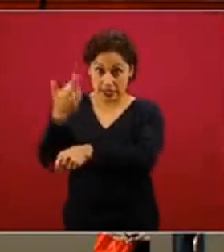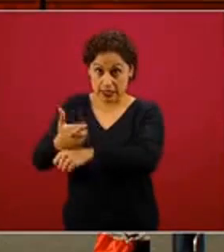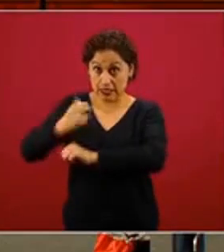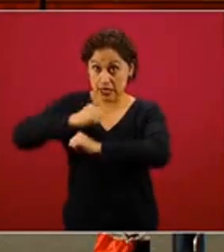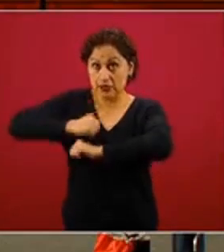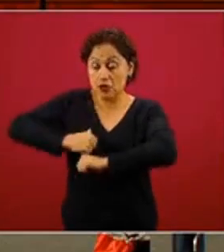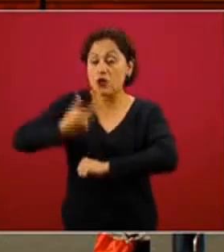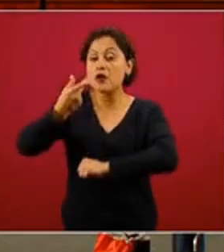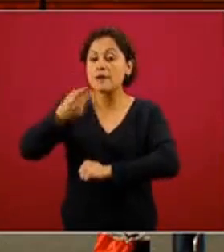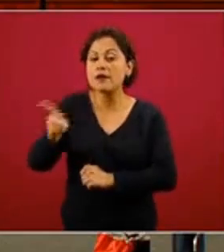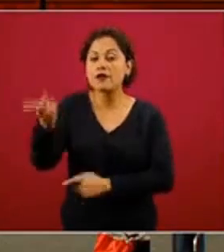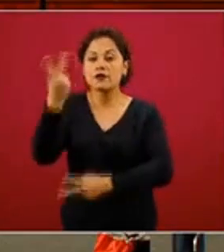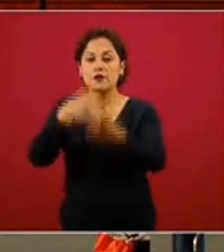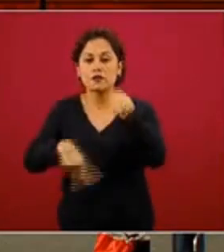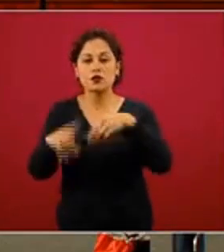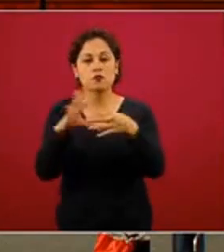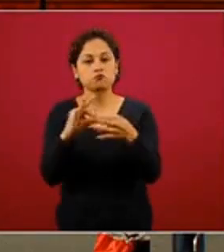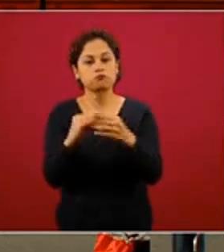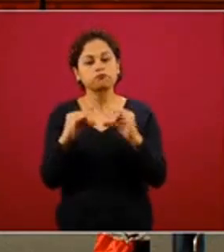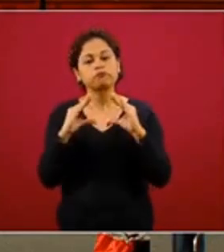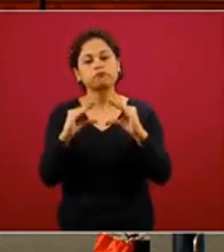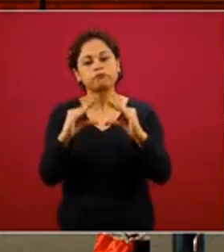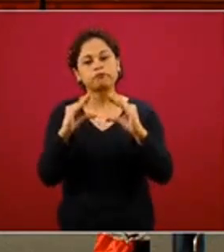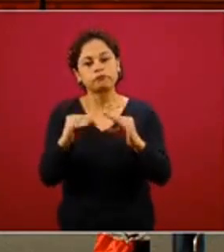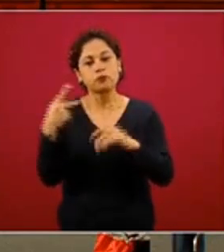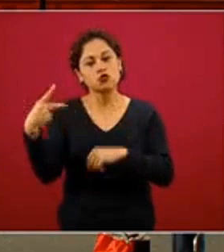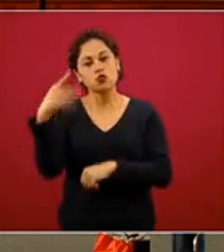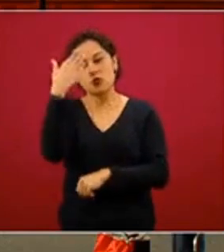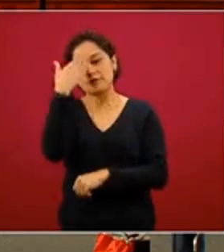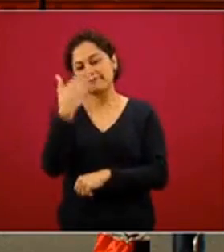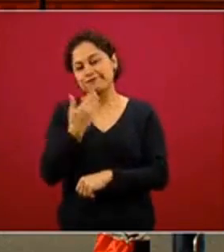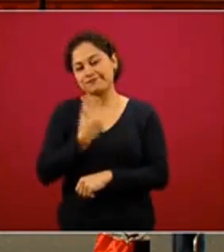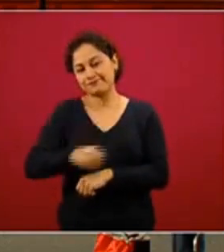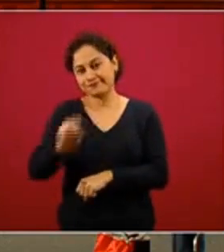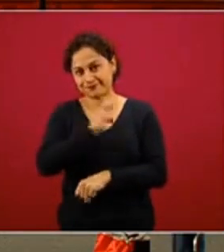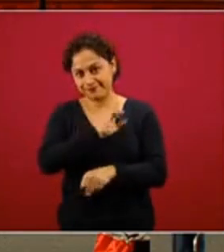como maestro, inmunólogo, reumatólogo, internista. Muchas gracias,